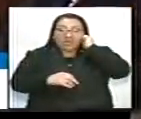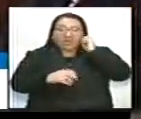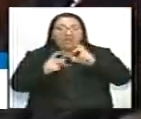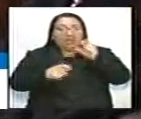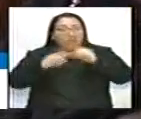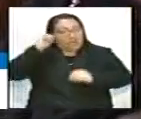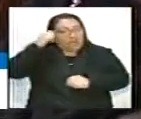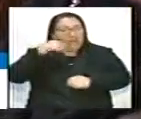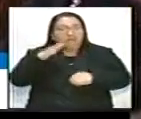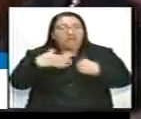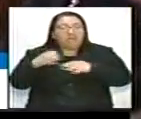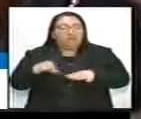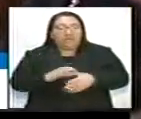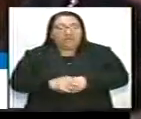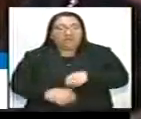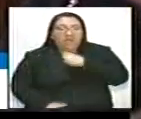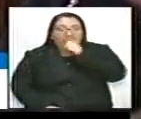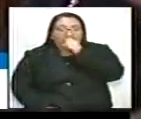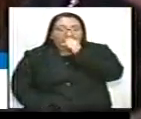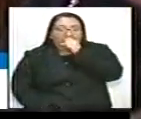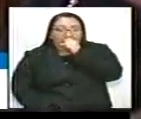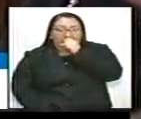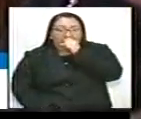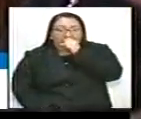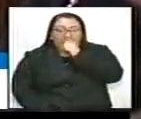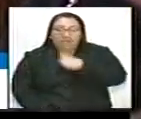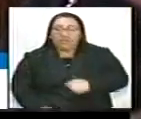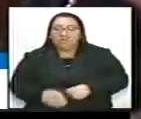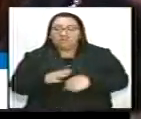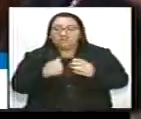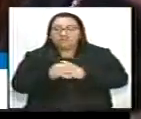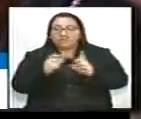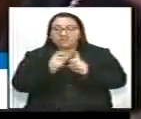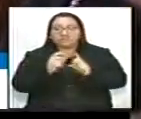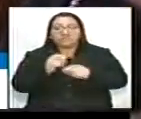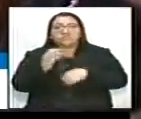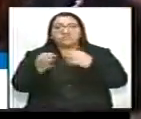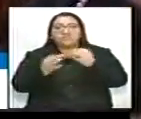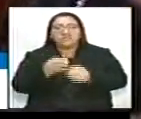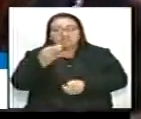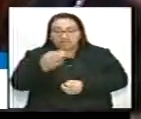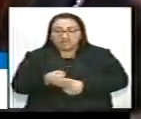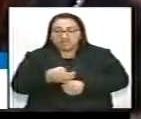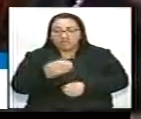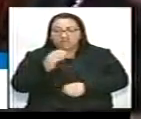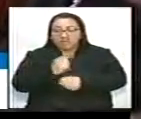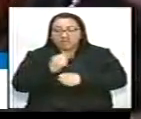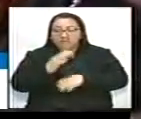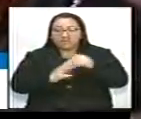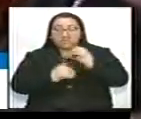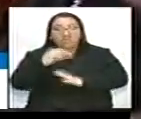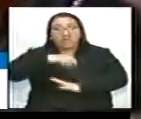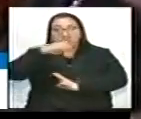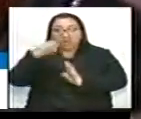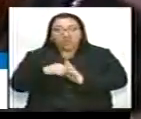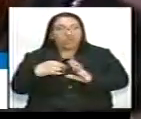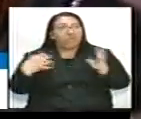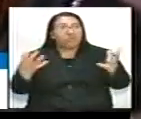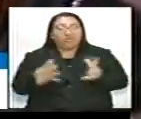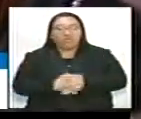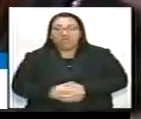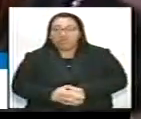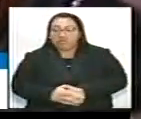ingenieros para que puedan hacer la valoración del costo real de las obras. Entonces, las